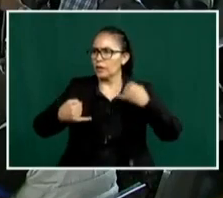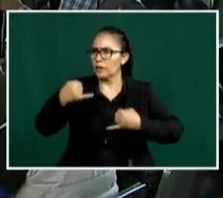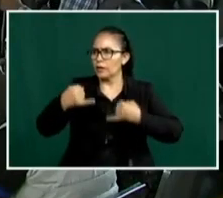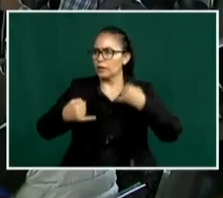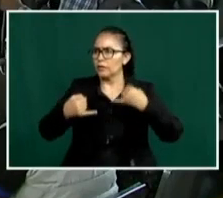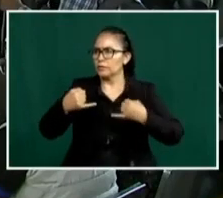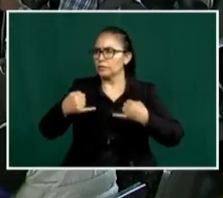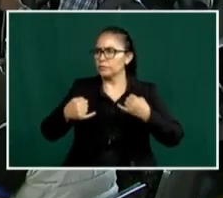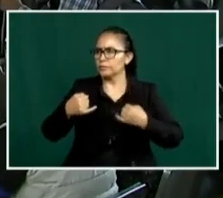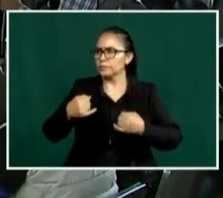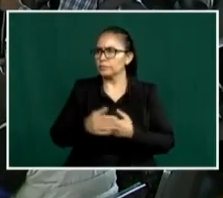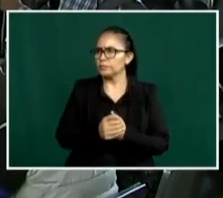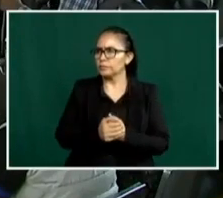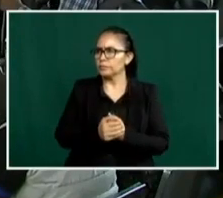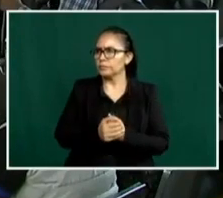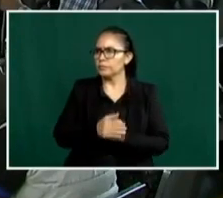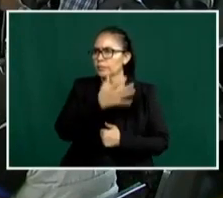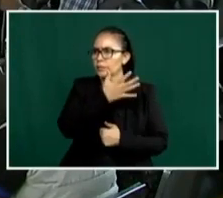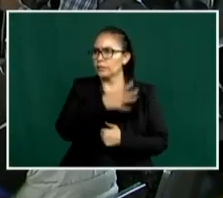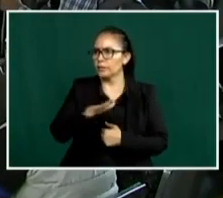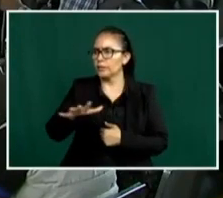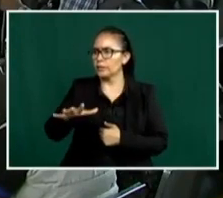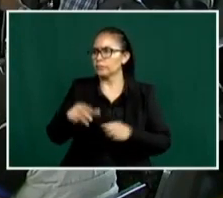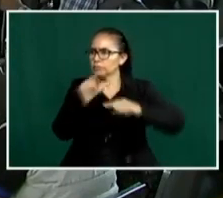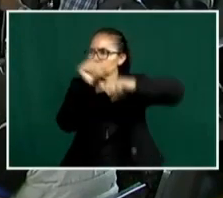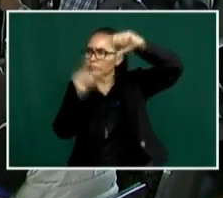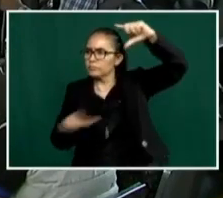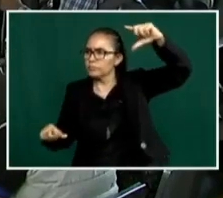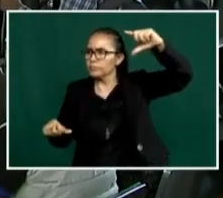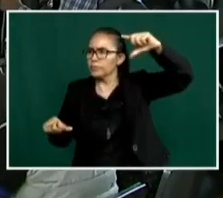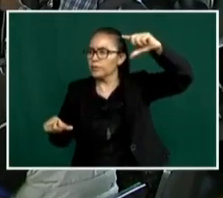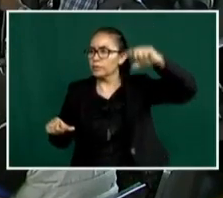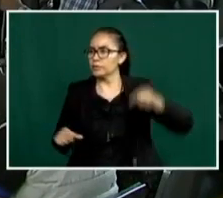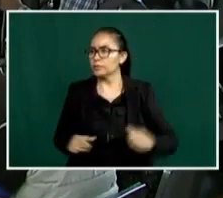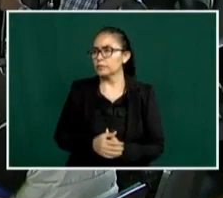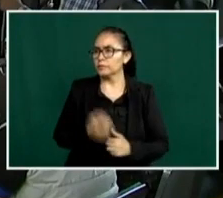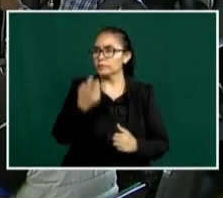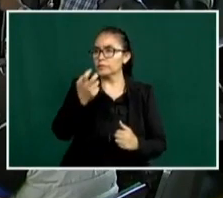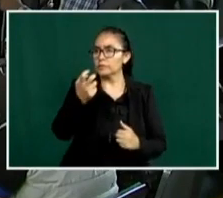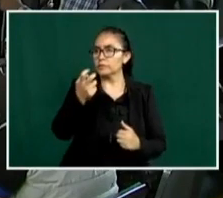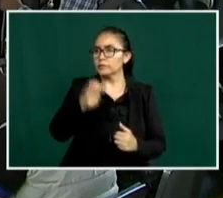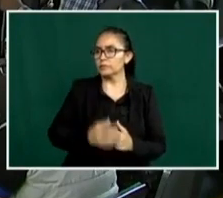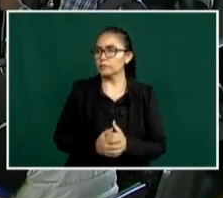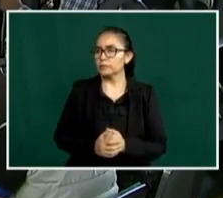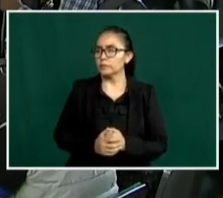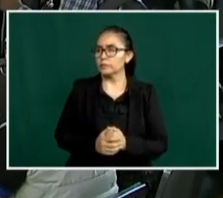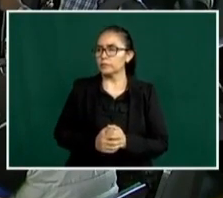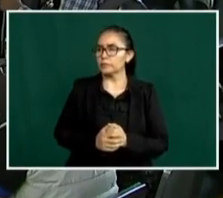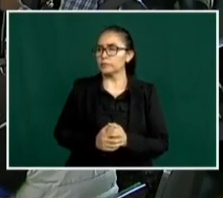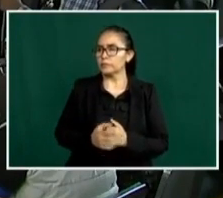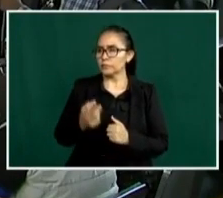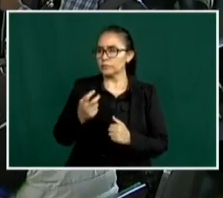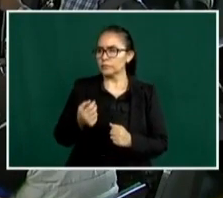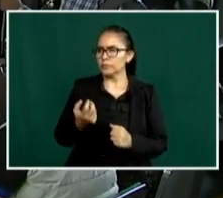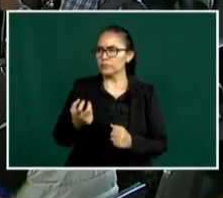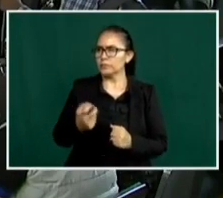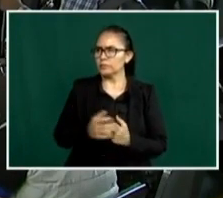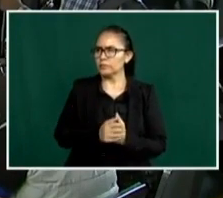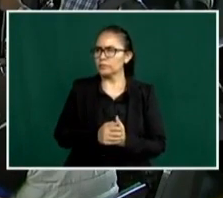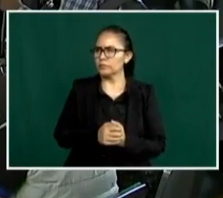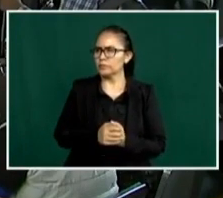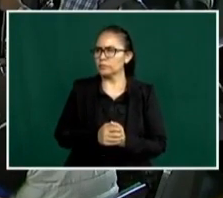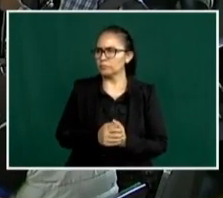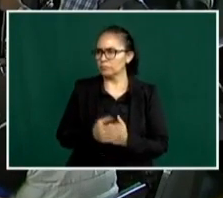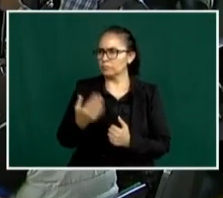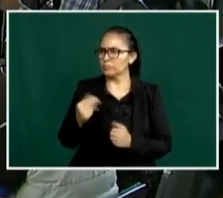este caso la Fiscalía General de la República. Esto, como usted también lo ha dicho,